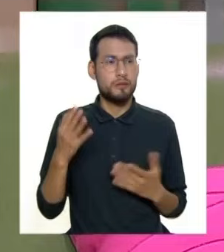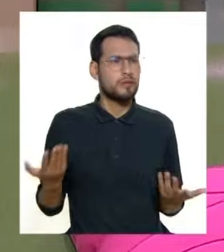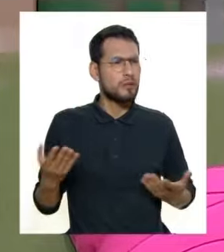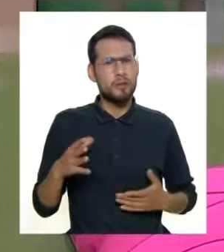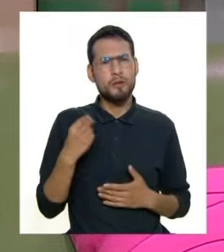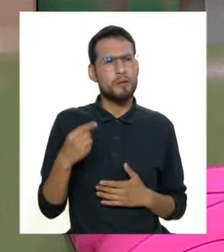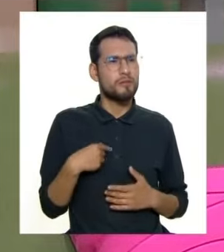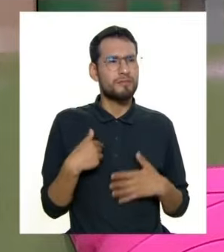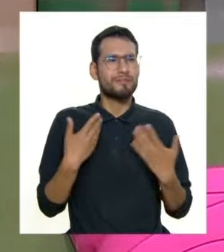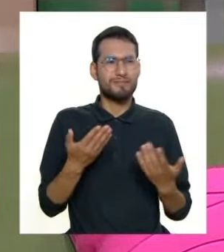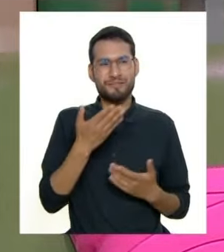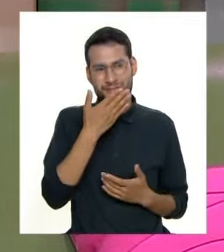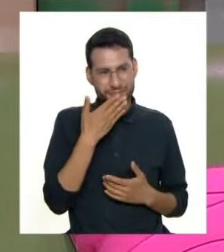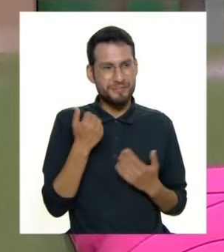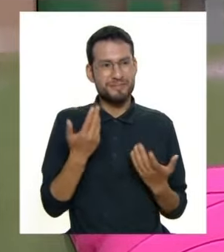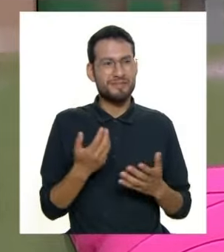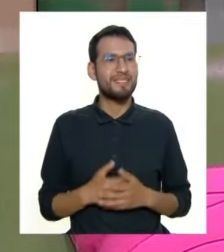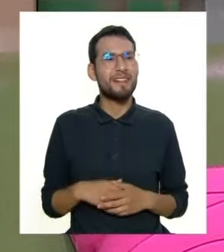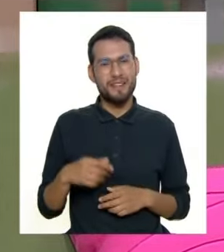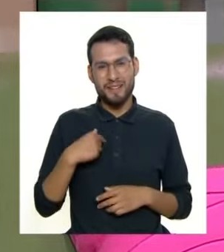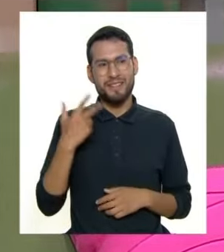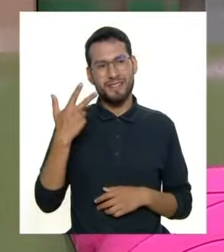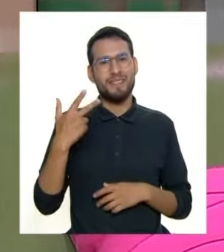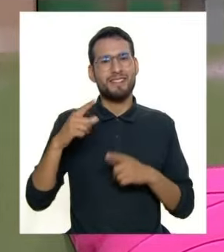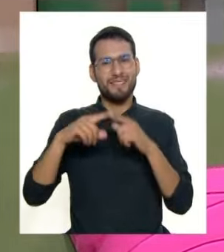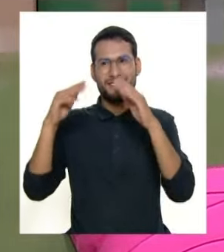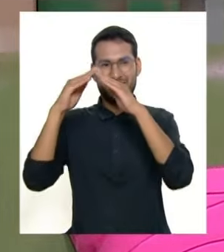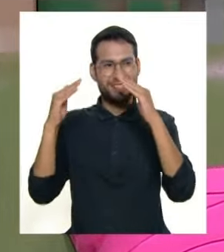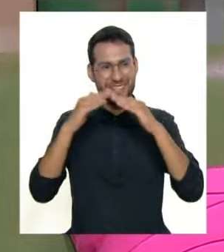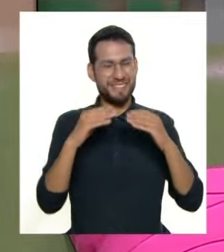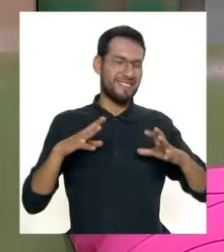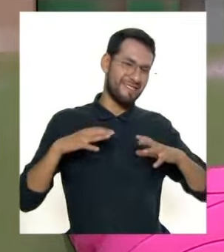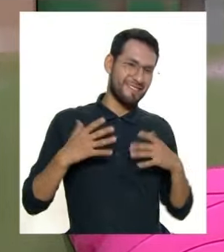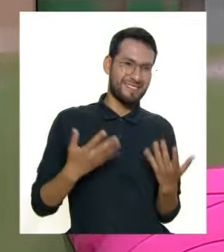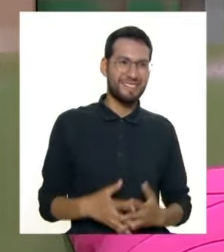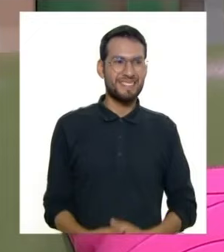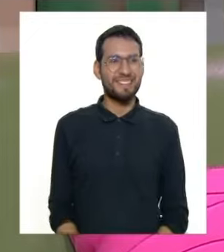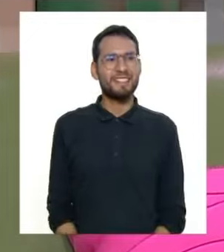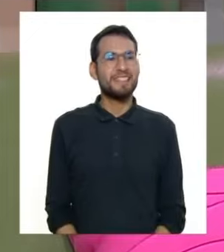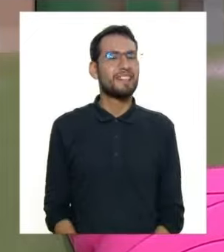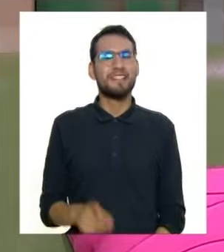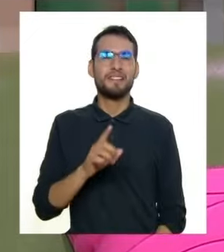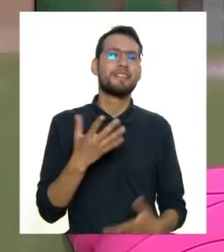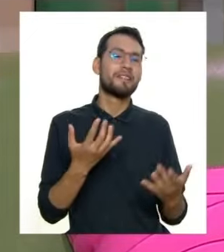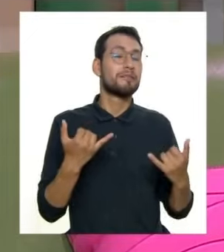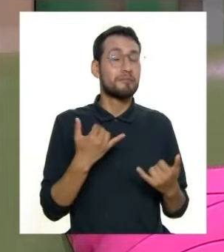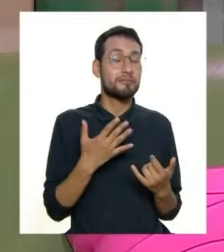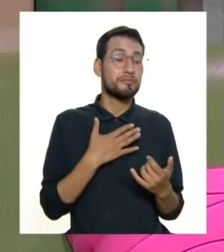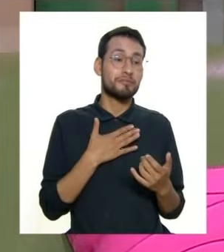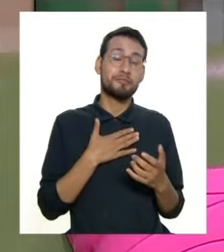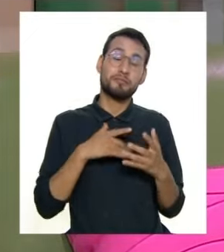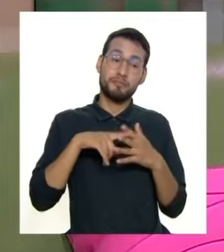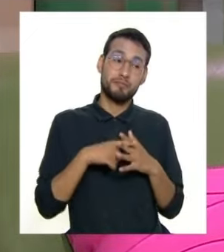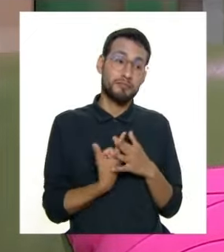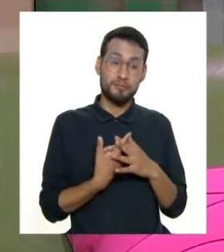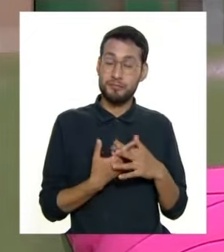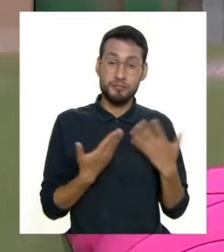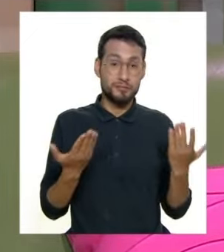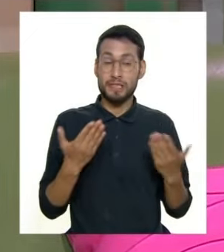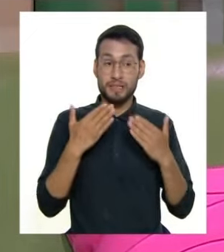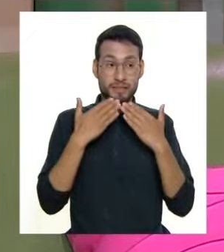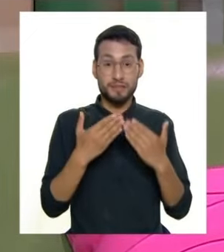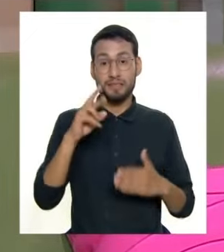no me quedé haciendo de villano? Claro, pues. No, ahorita tendría 3 departamentos. No. Nada, ahí empecé,